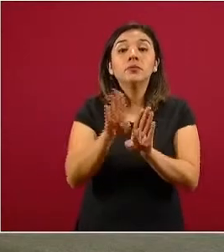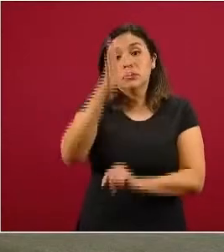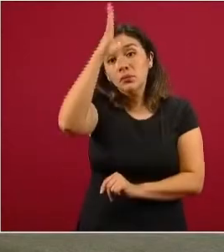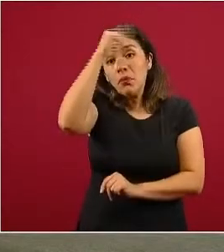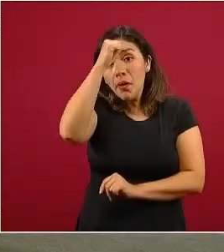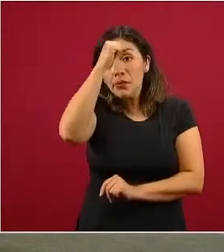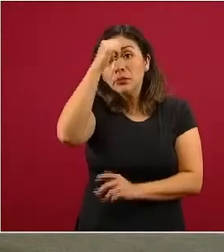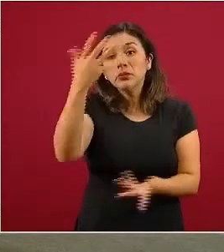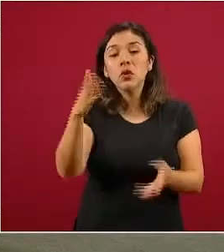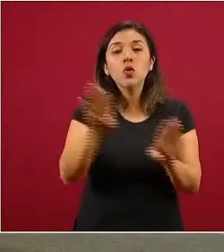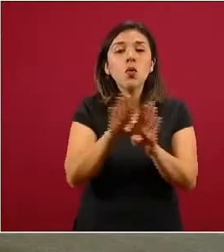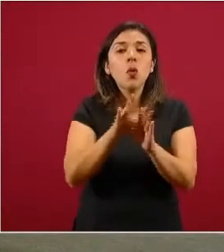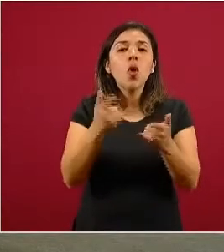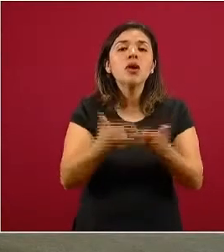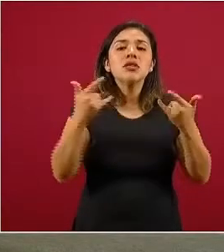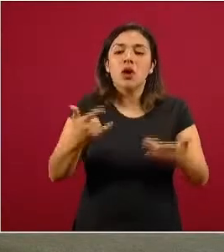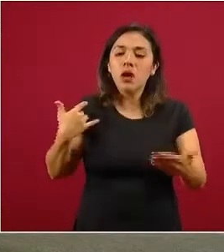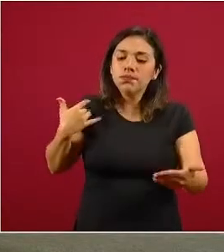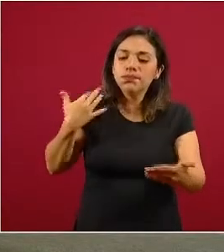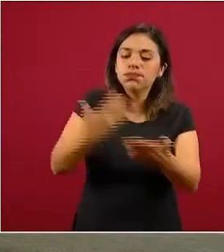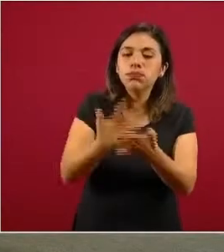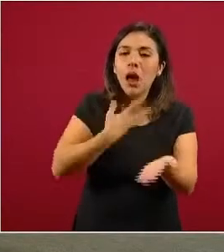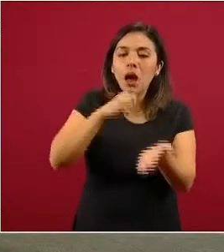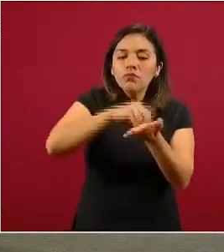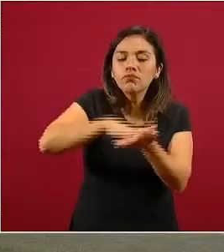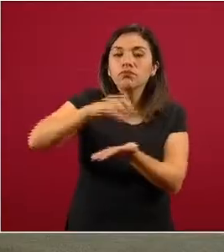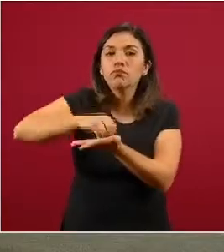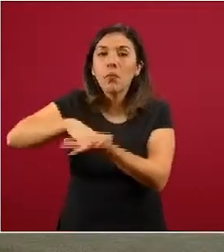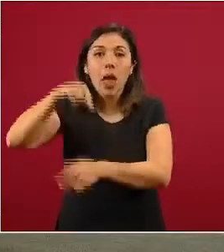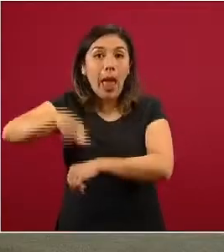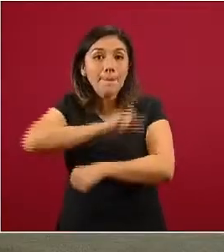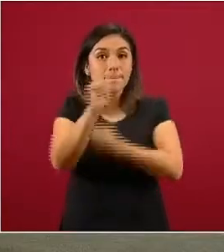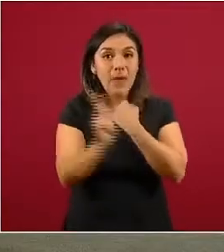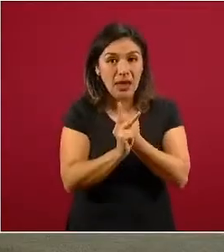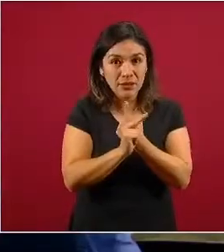sin tomar en cuenta la causa de la